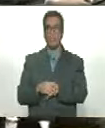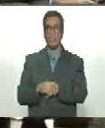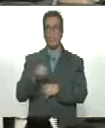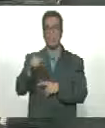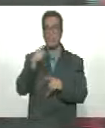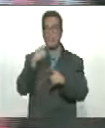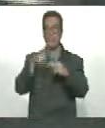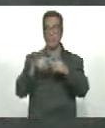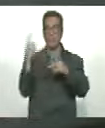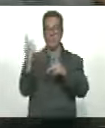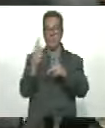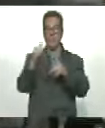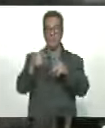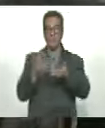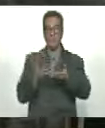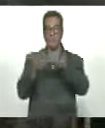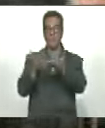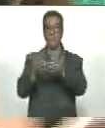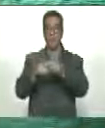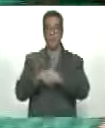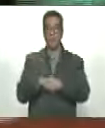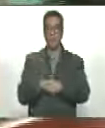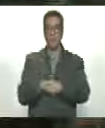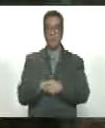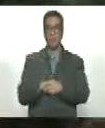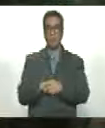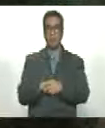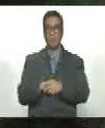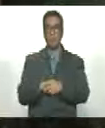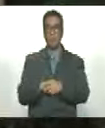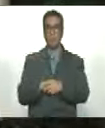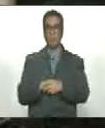Pide la tribuna de oradores, se le concede.